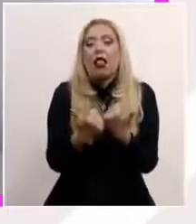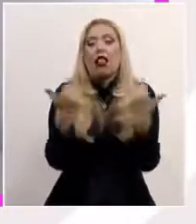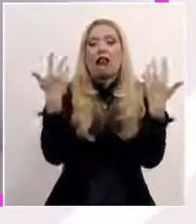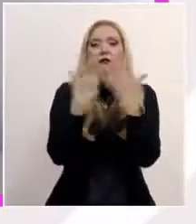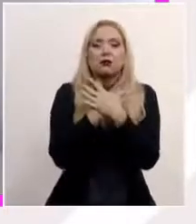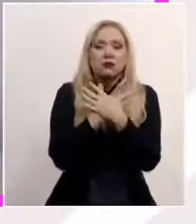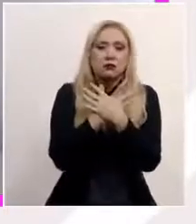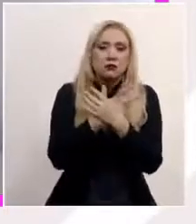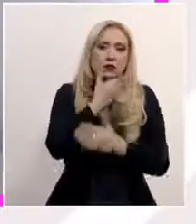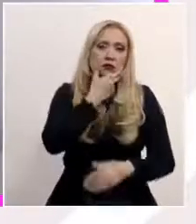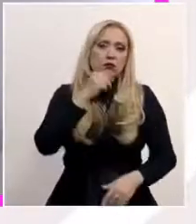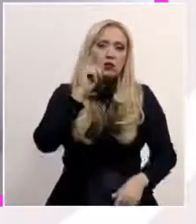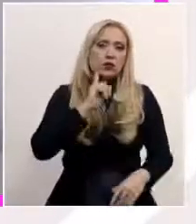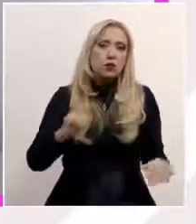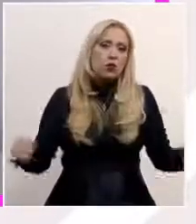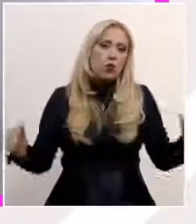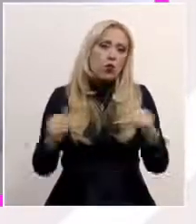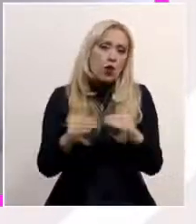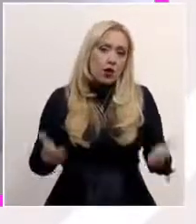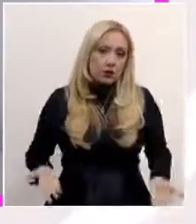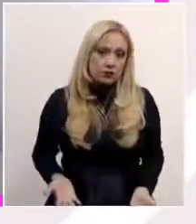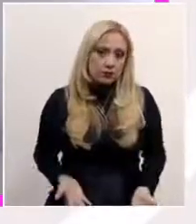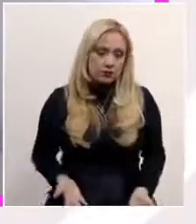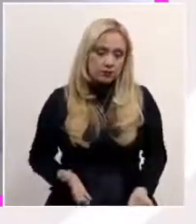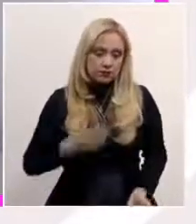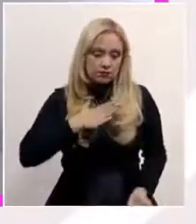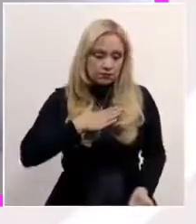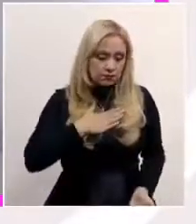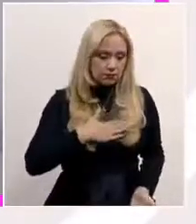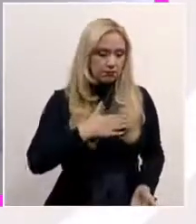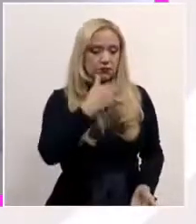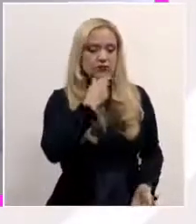cosas estén parejas, ¿no? Y que estas